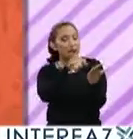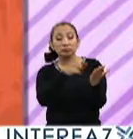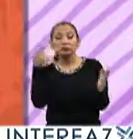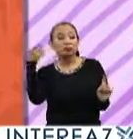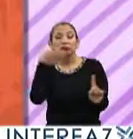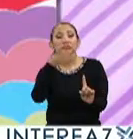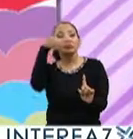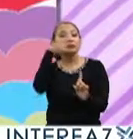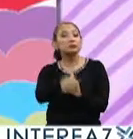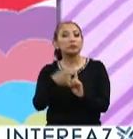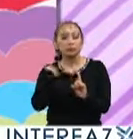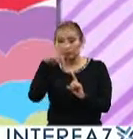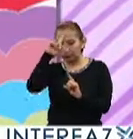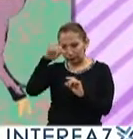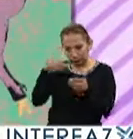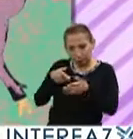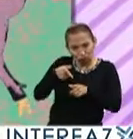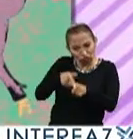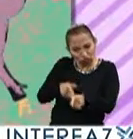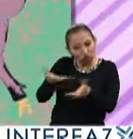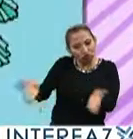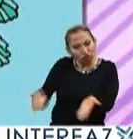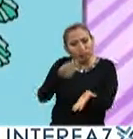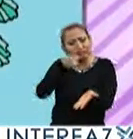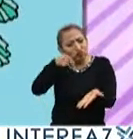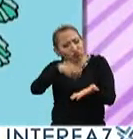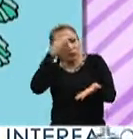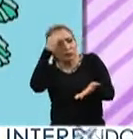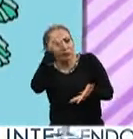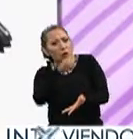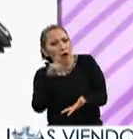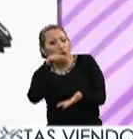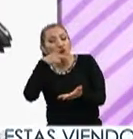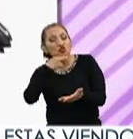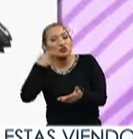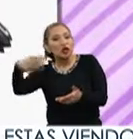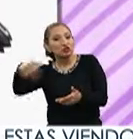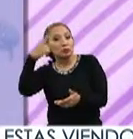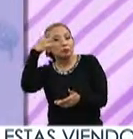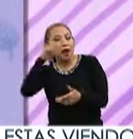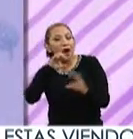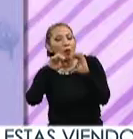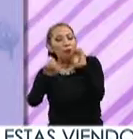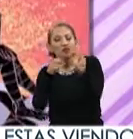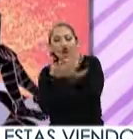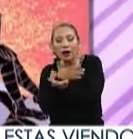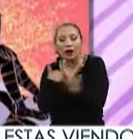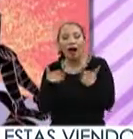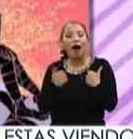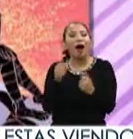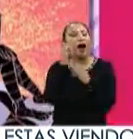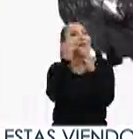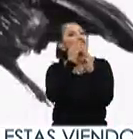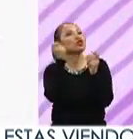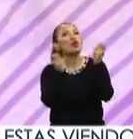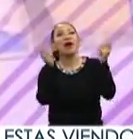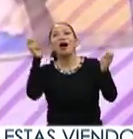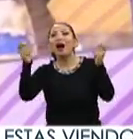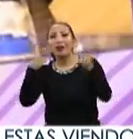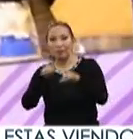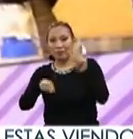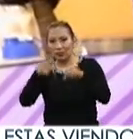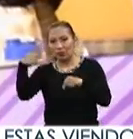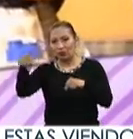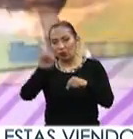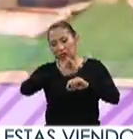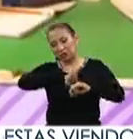el propósito de orientar a los niños a conocer su lengua y utilizarla para comunicarse y entender el mundo de acuerdo con